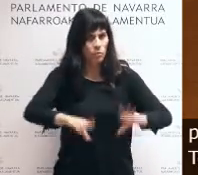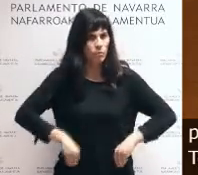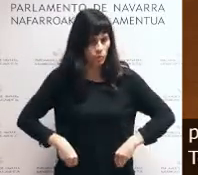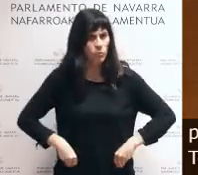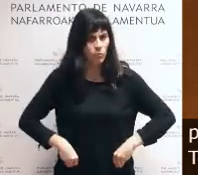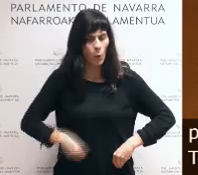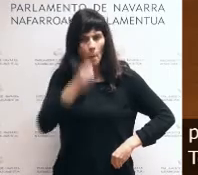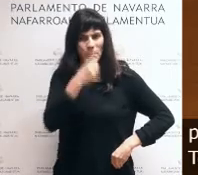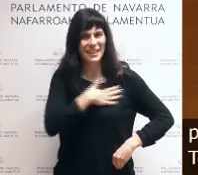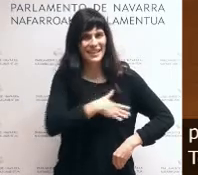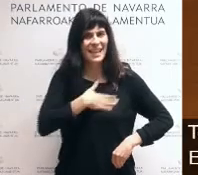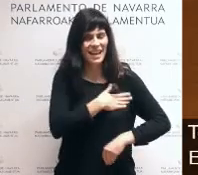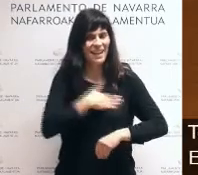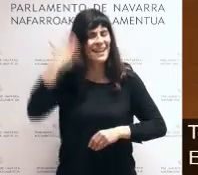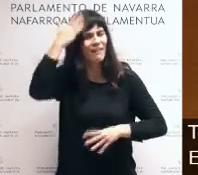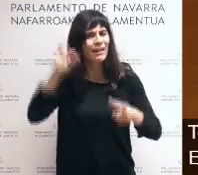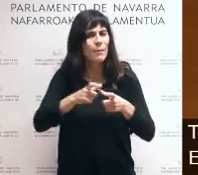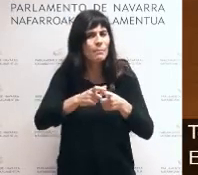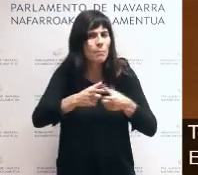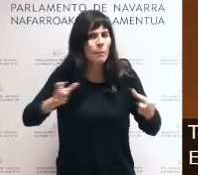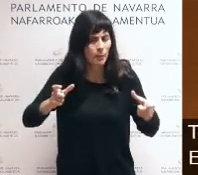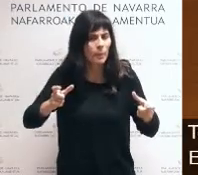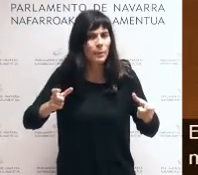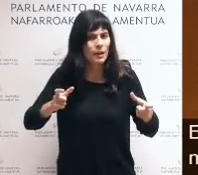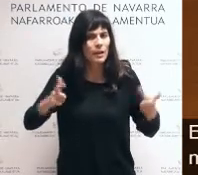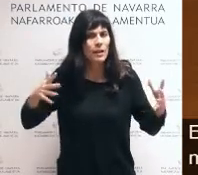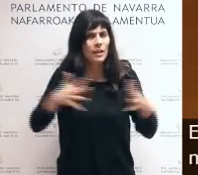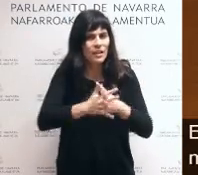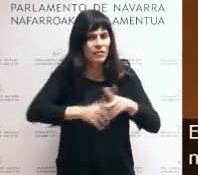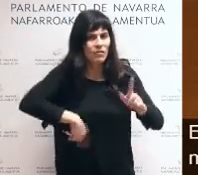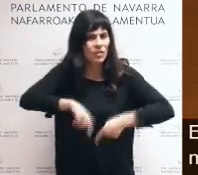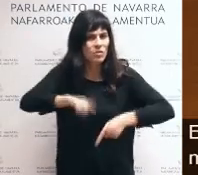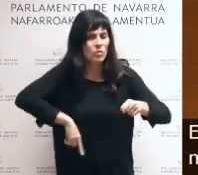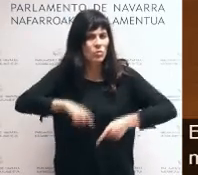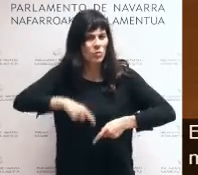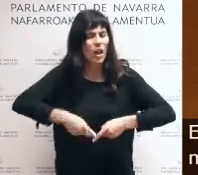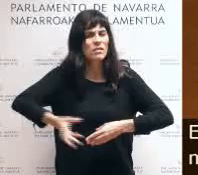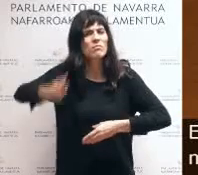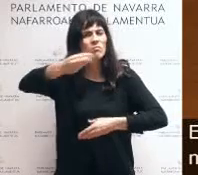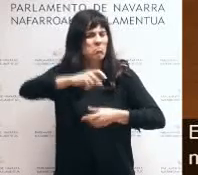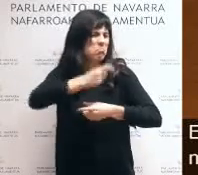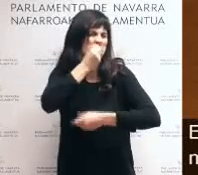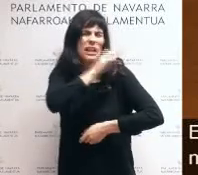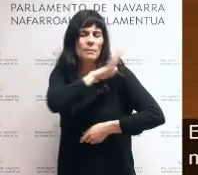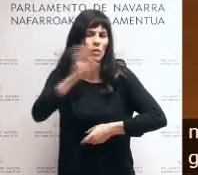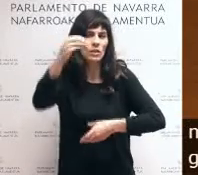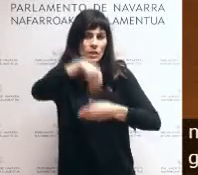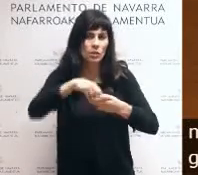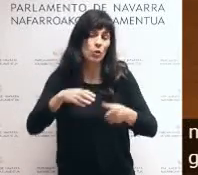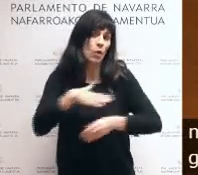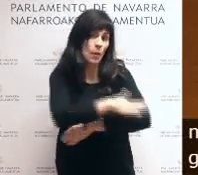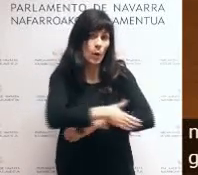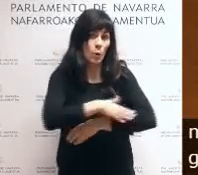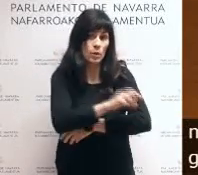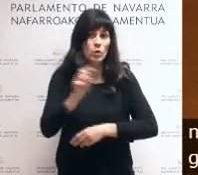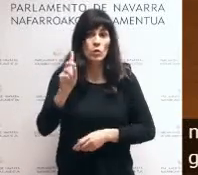foral. Todos sabemos que las mejores infraestructuras que disfrutamos hoy fueron construidas en gobiernos de UPN. Todos sabemos que la más alta y